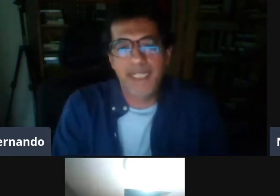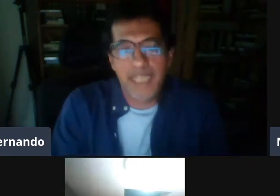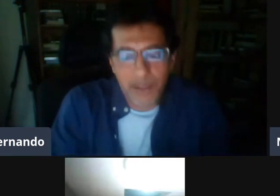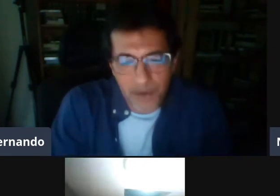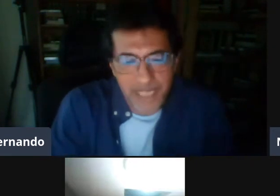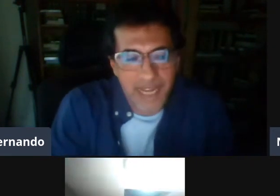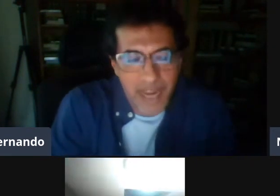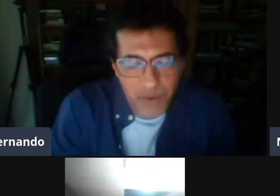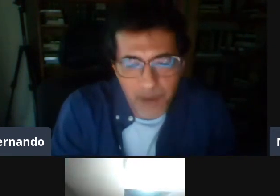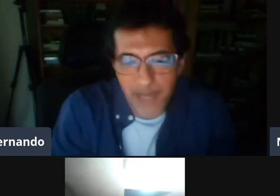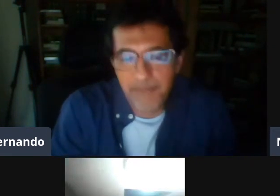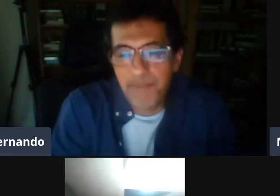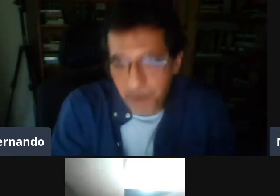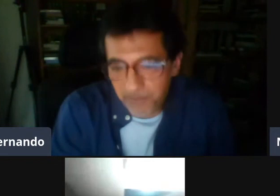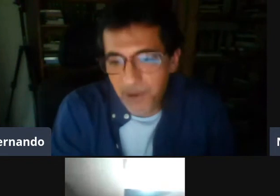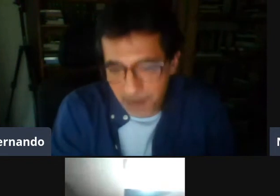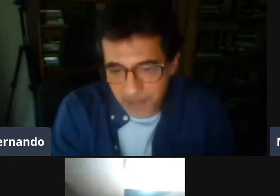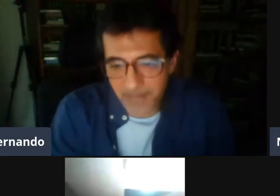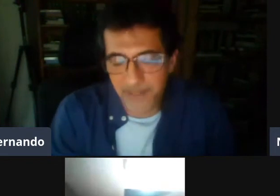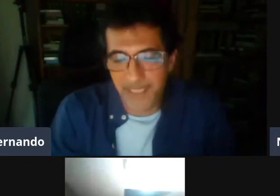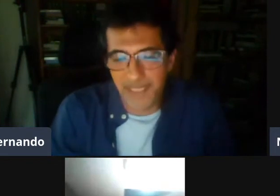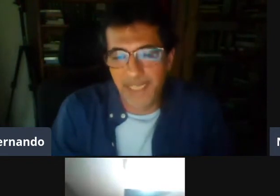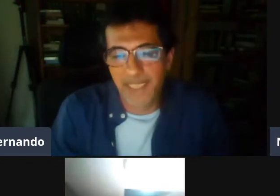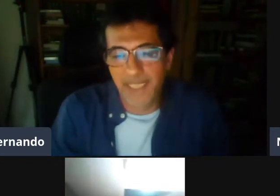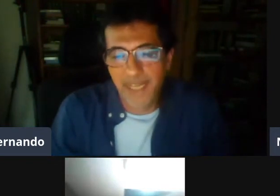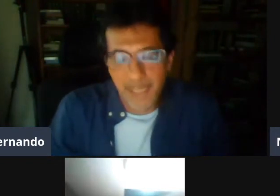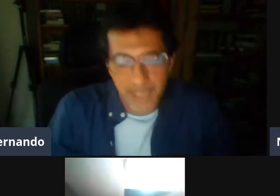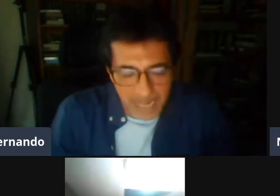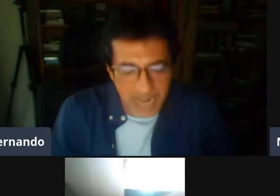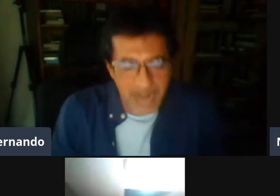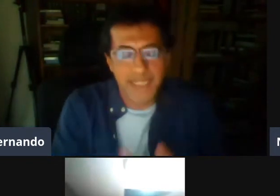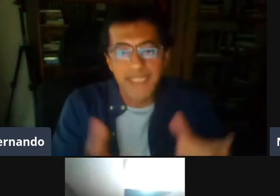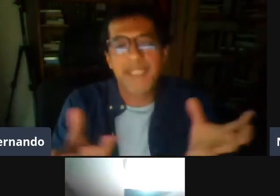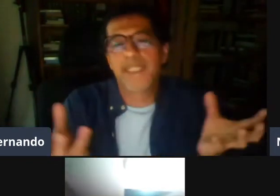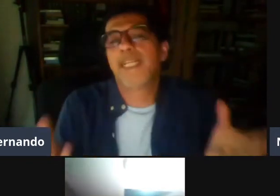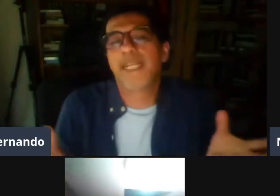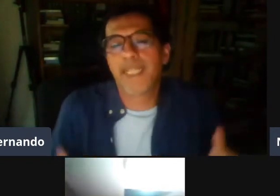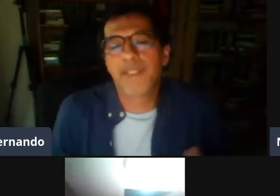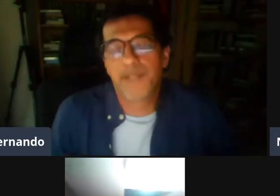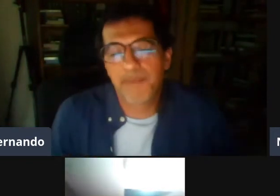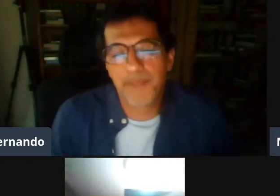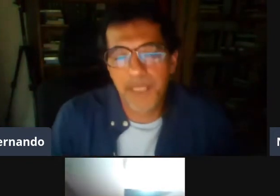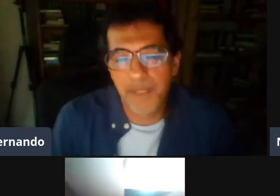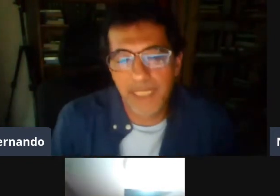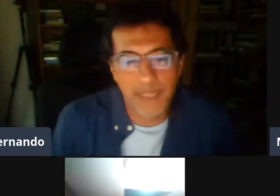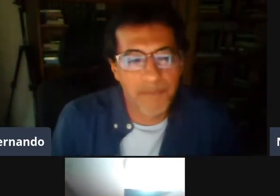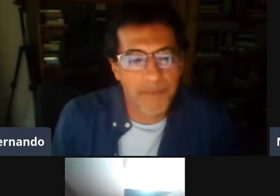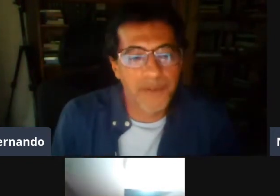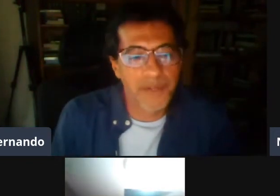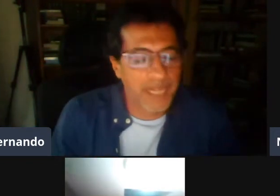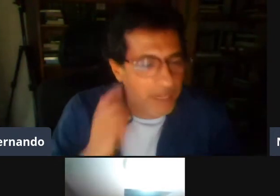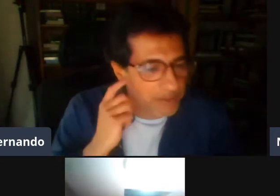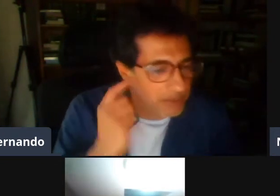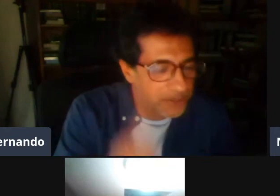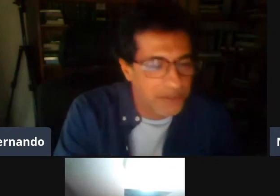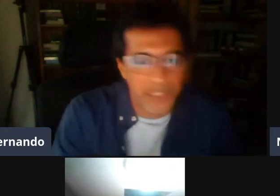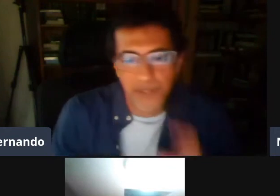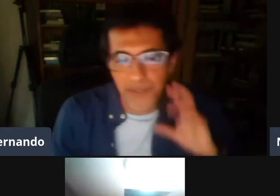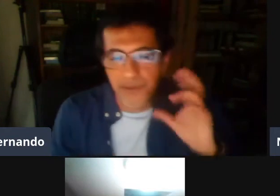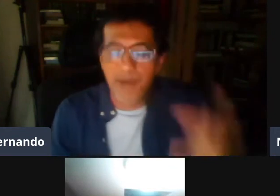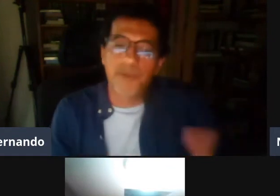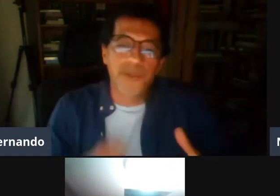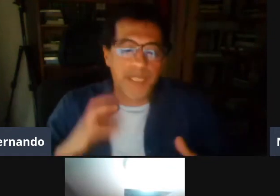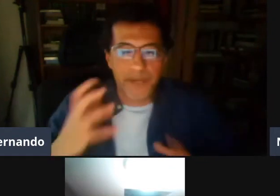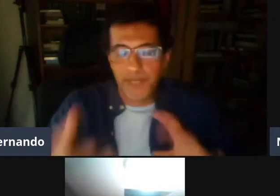que está allí con ese lenguaje propio de la vida cotidiana y el arte tiene la grandiosa posible me da un poco de que con los